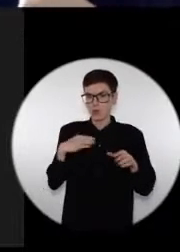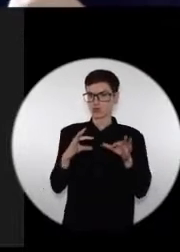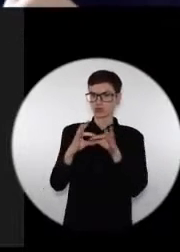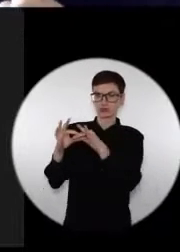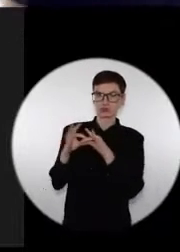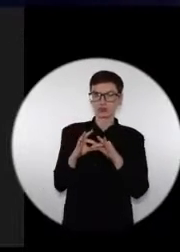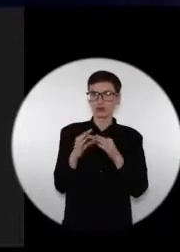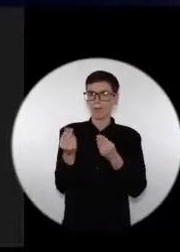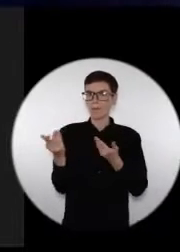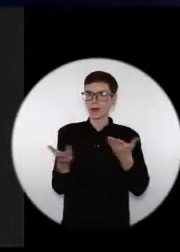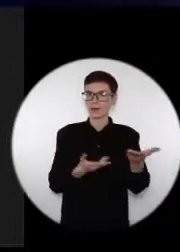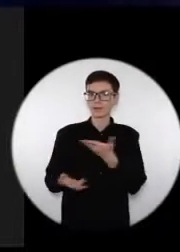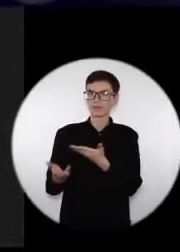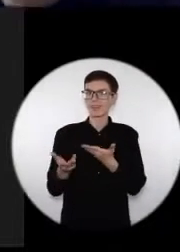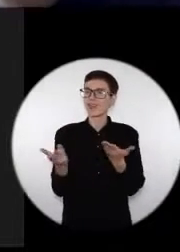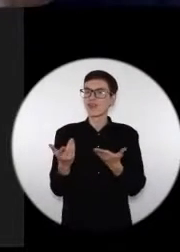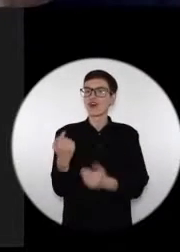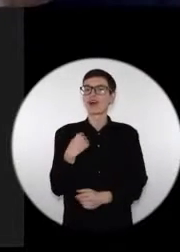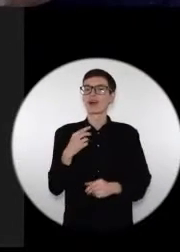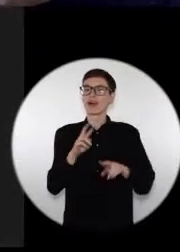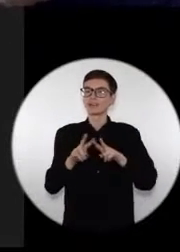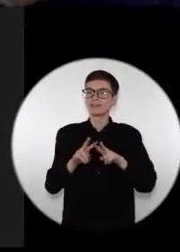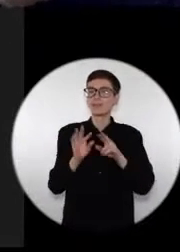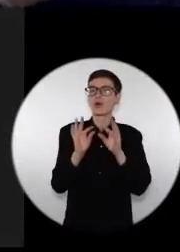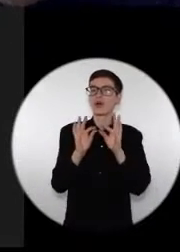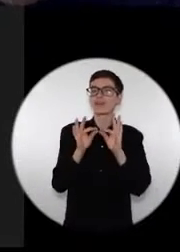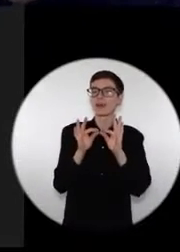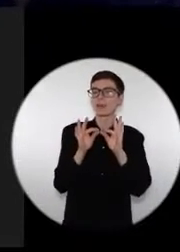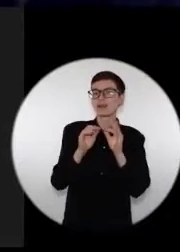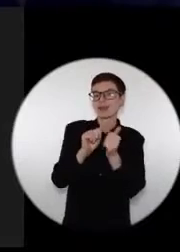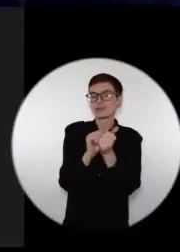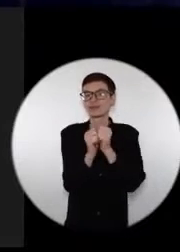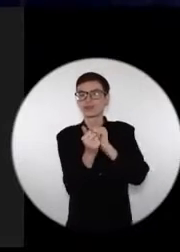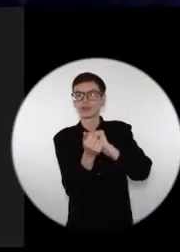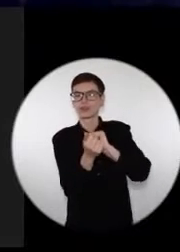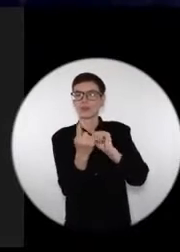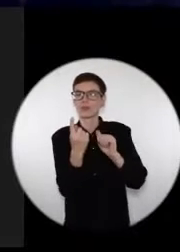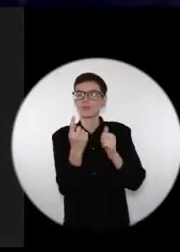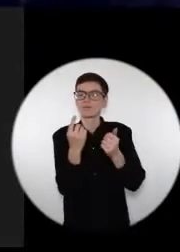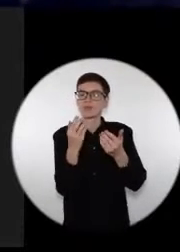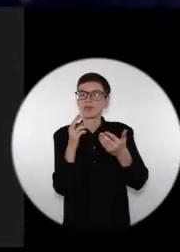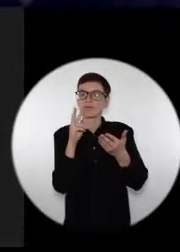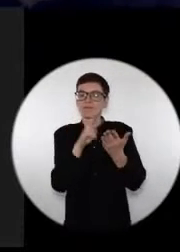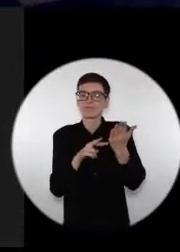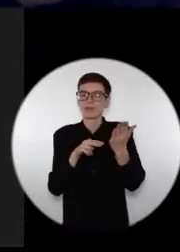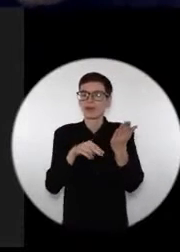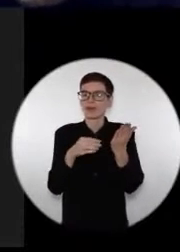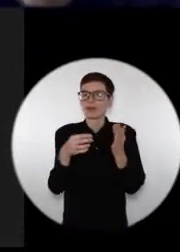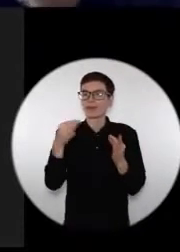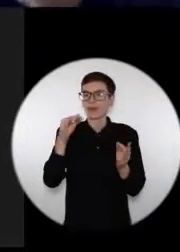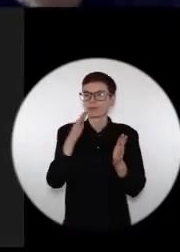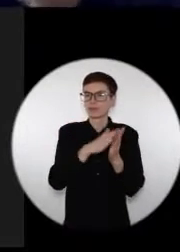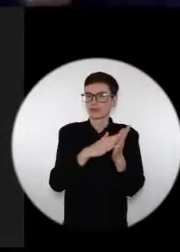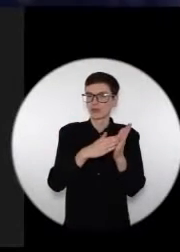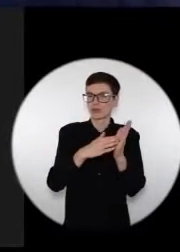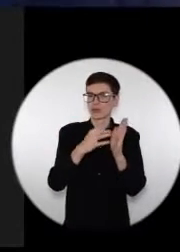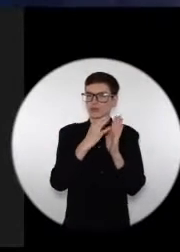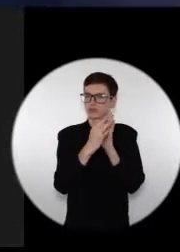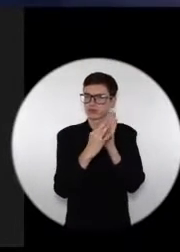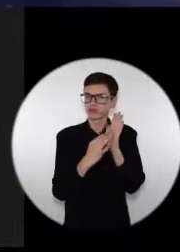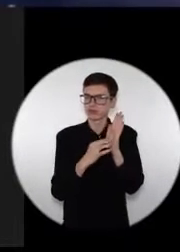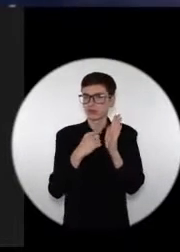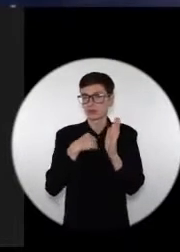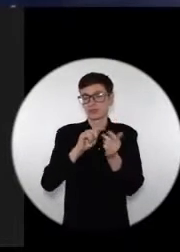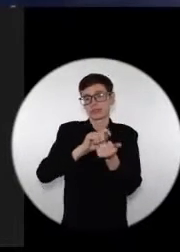en común incluso maría que está con lengua de señas es interpretar algo interpretar un texto y convertirlo en